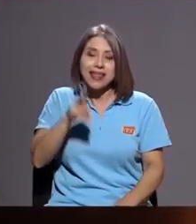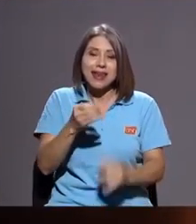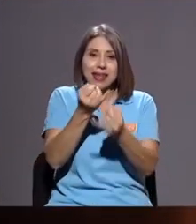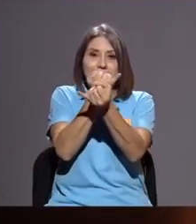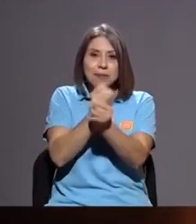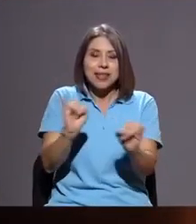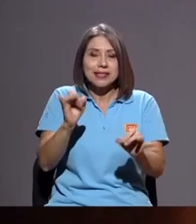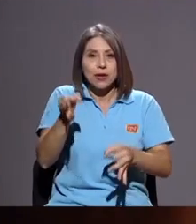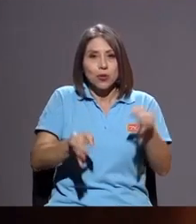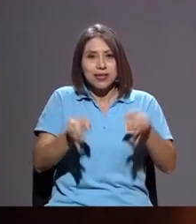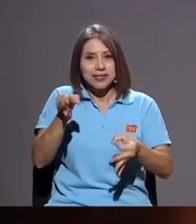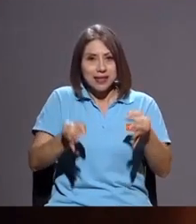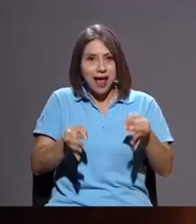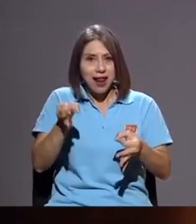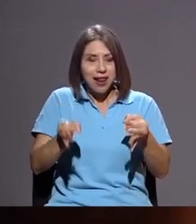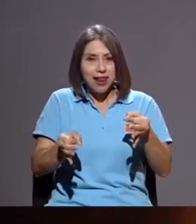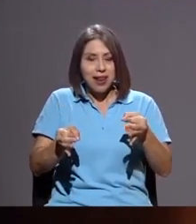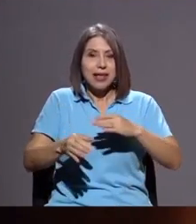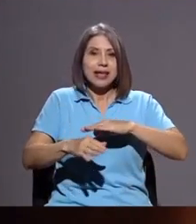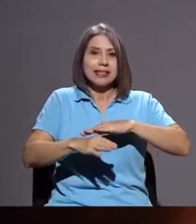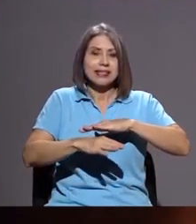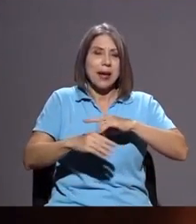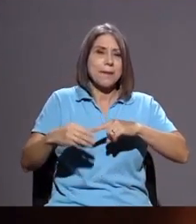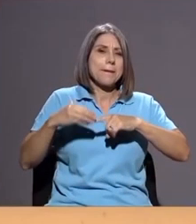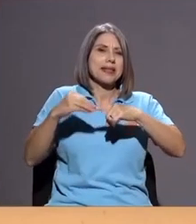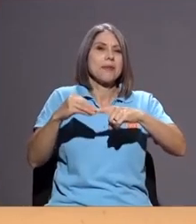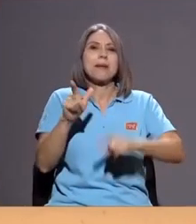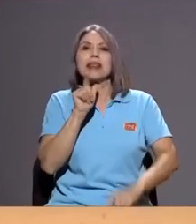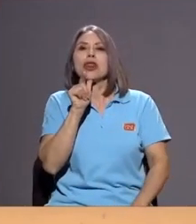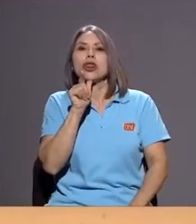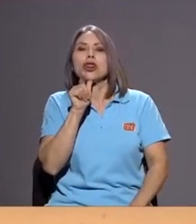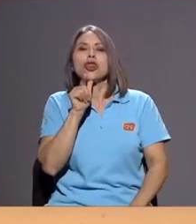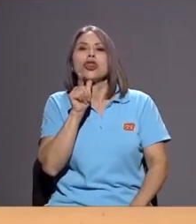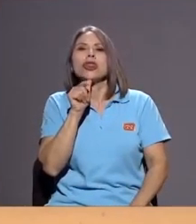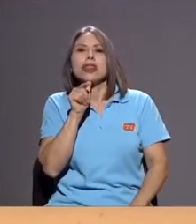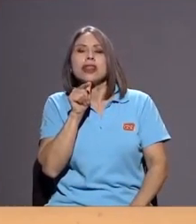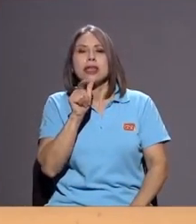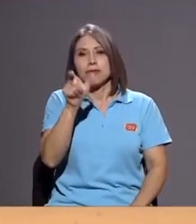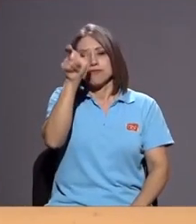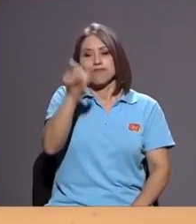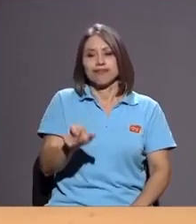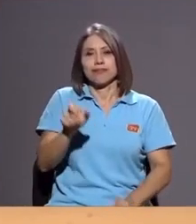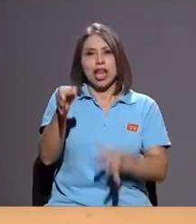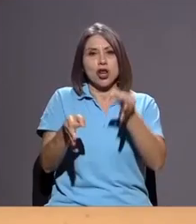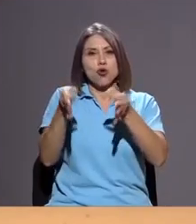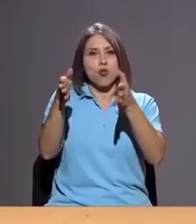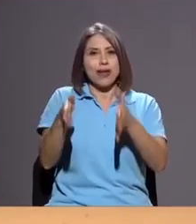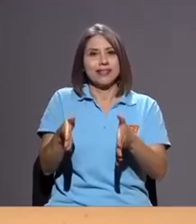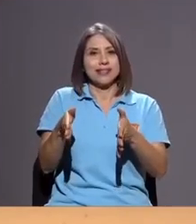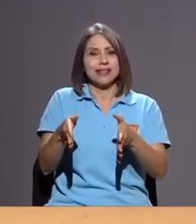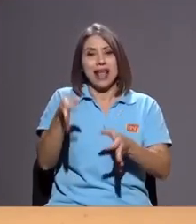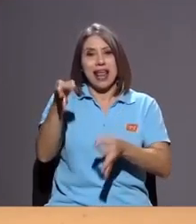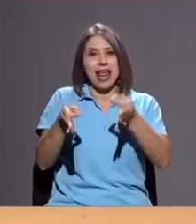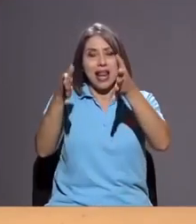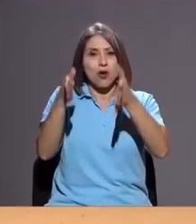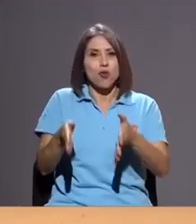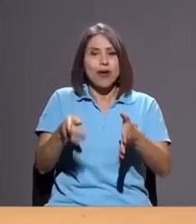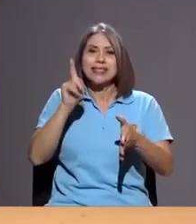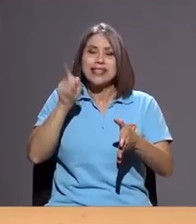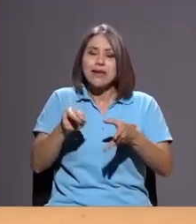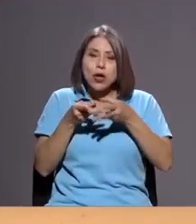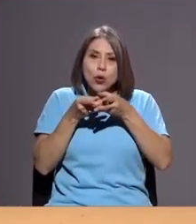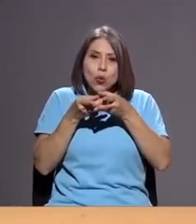independencia judicial está fundamentalmente en el juez. Es decir, el juez tiene que fallar los casos únicamente